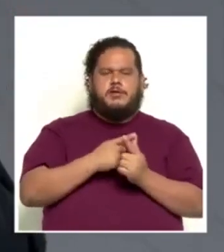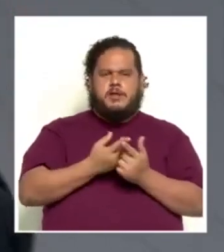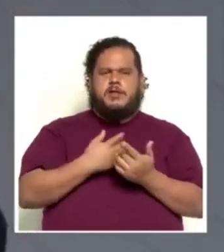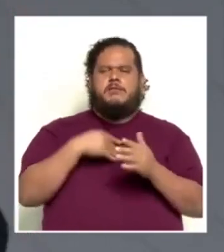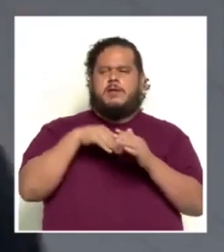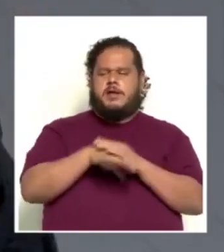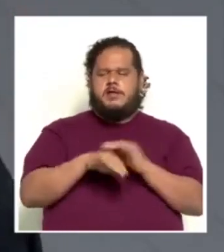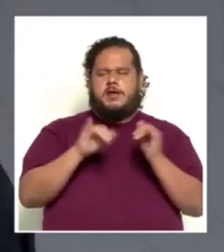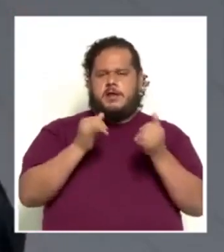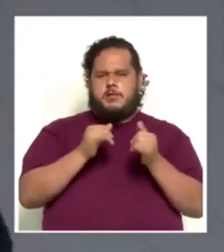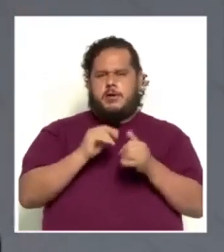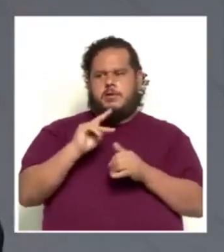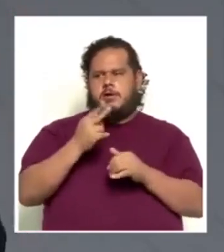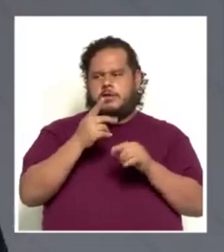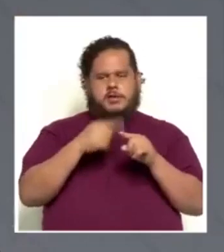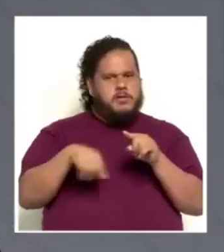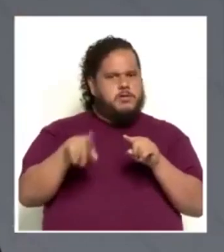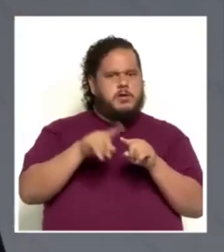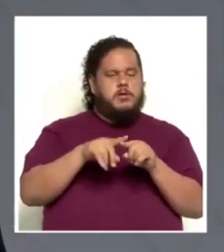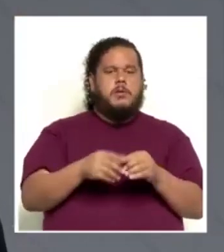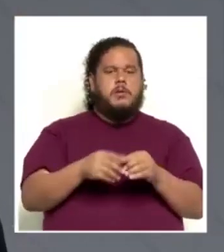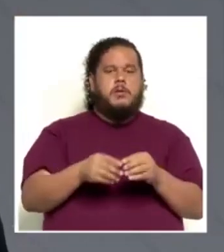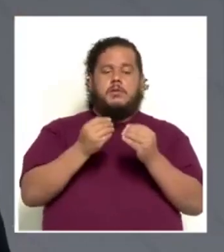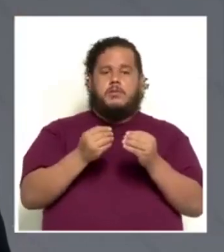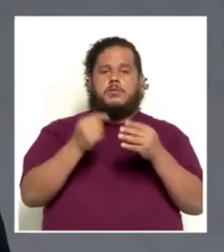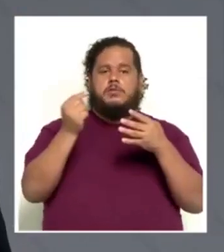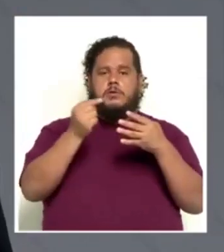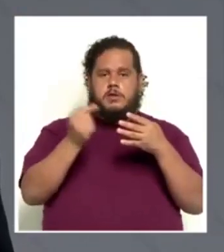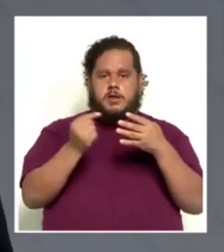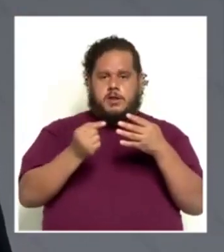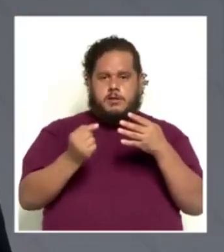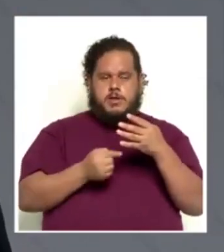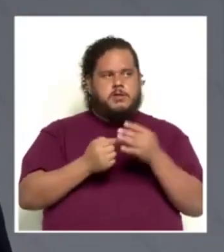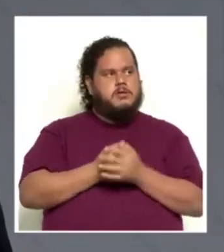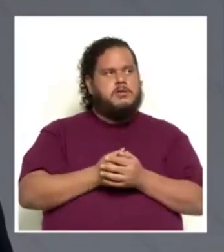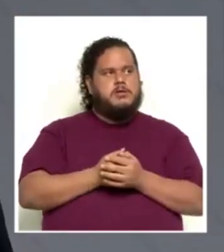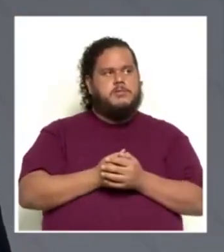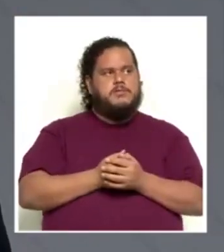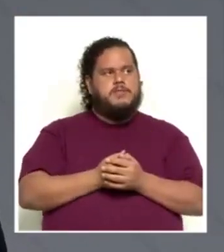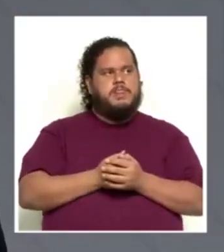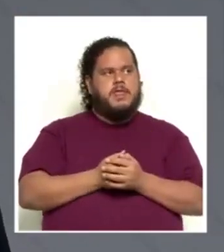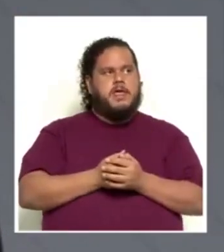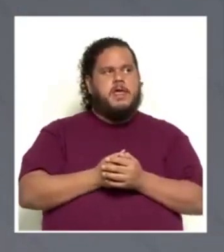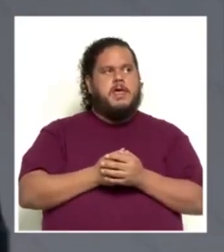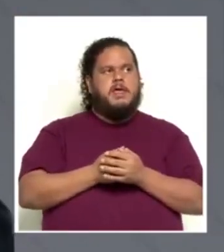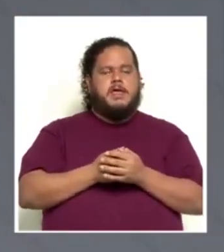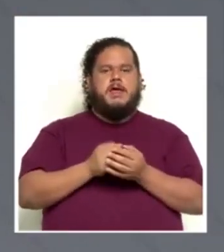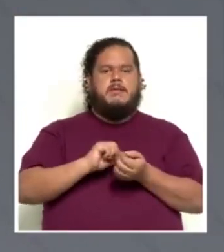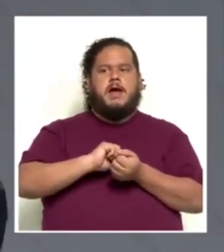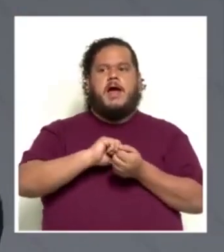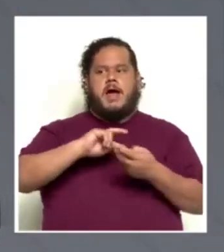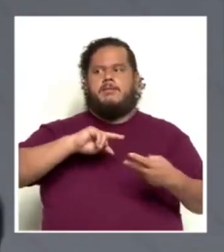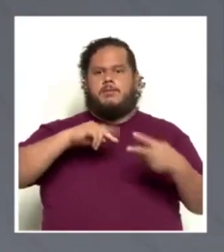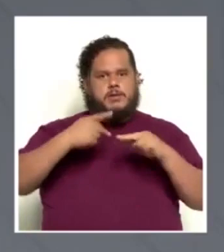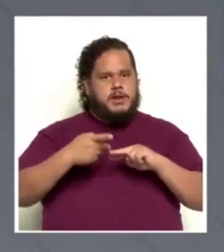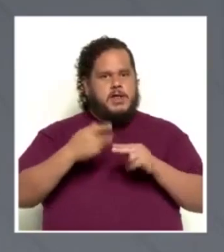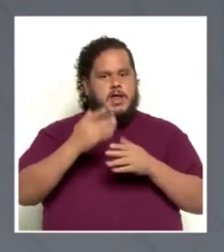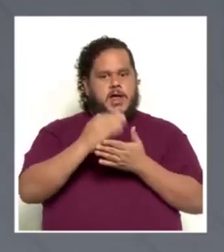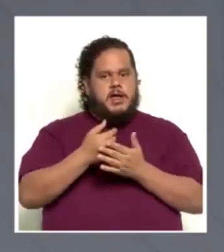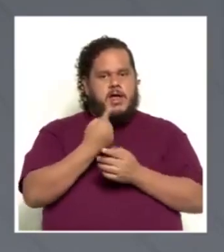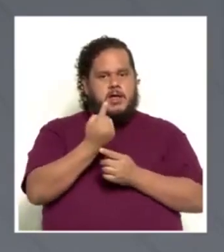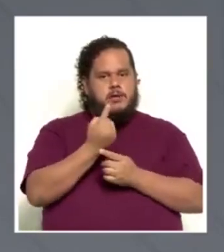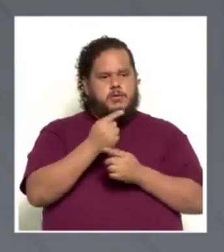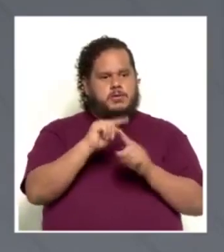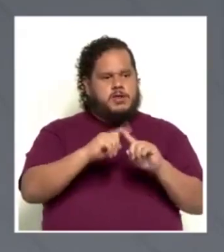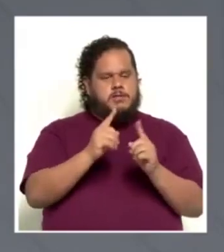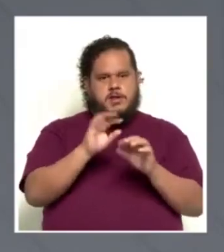en juego, en esta segunda ronda, varios elementos que van a polarizar cada uno de diferente